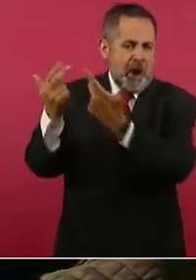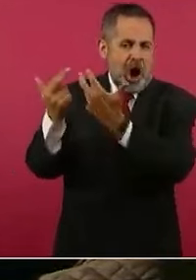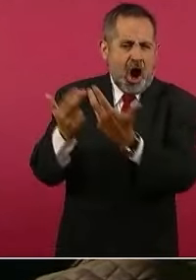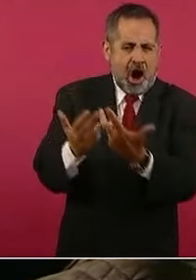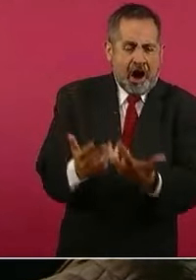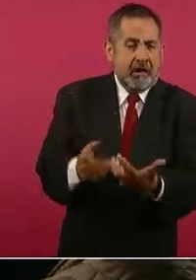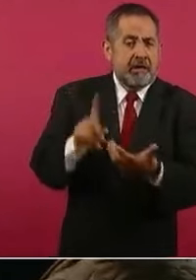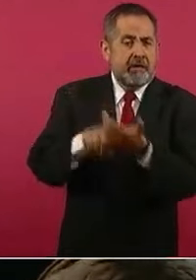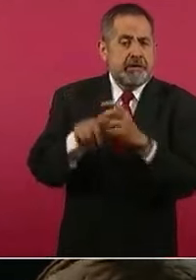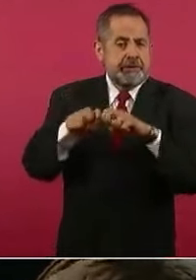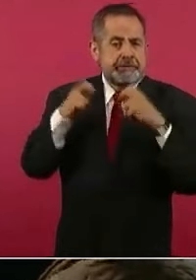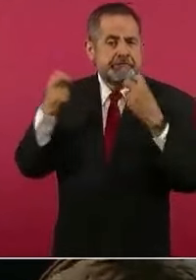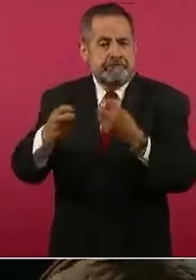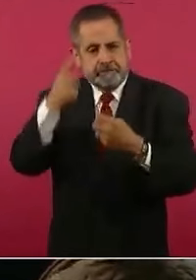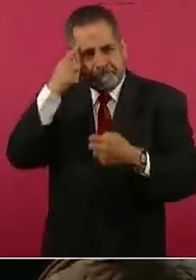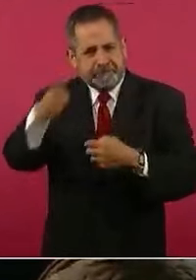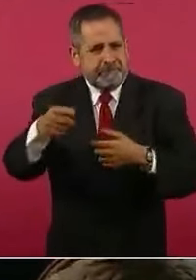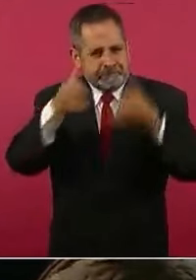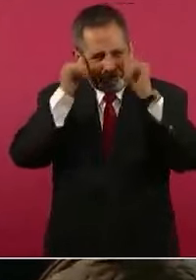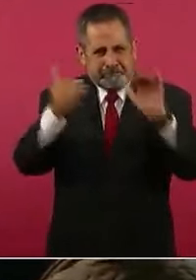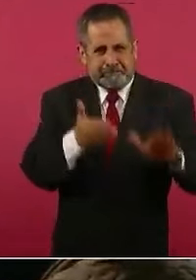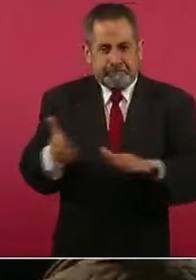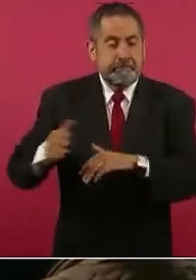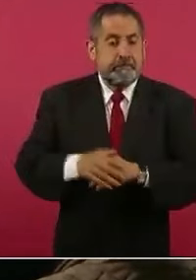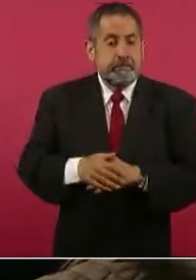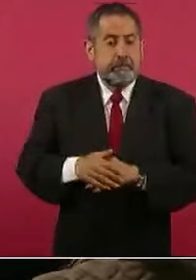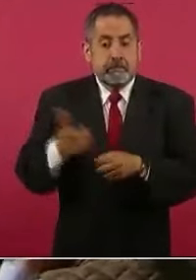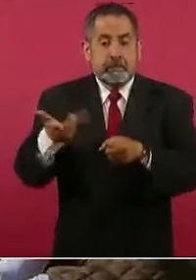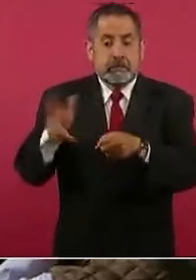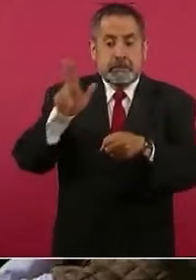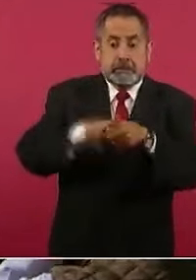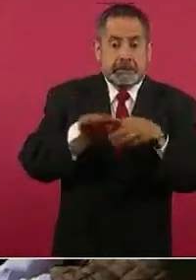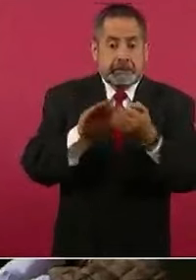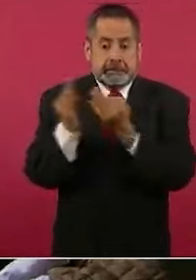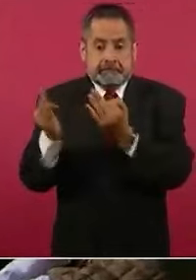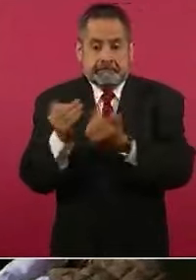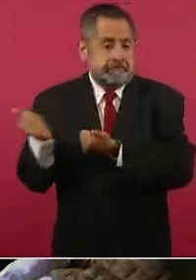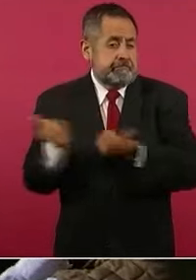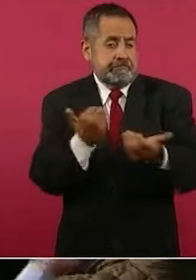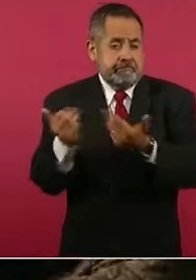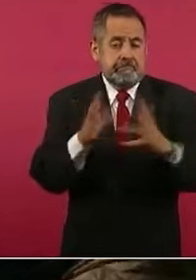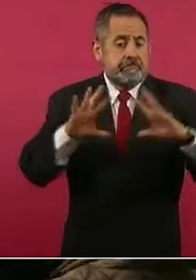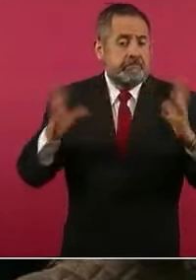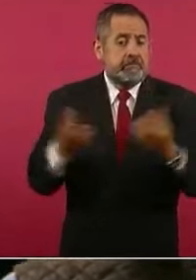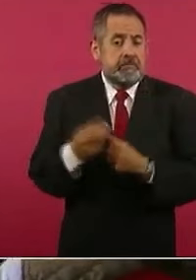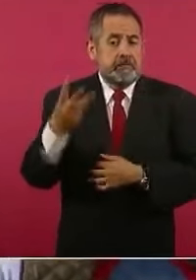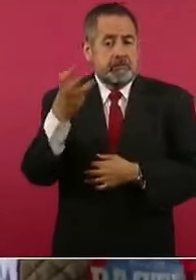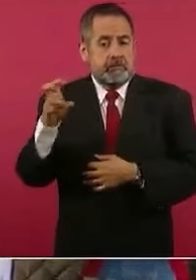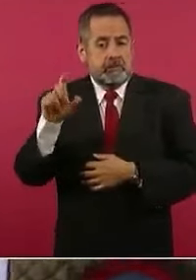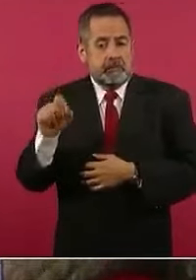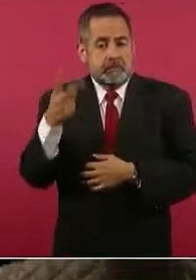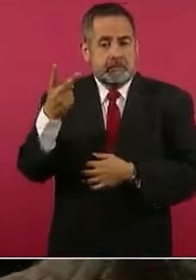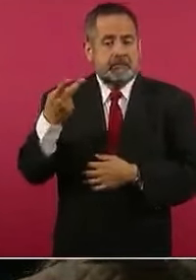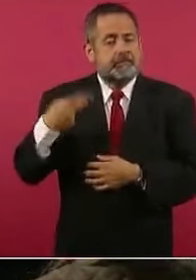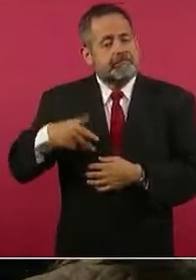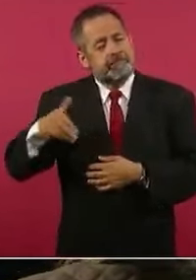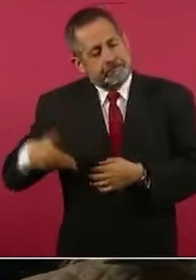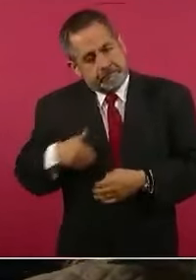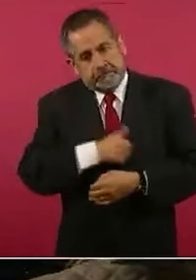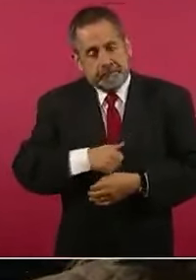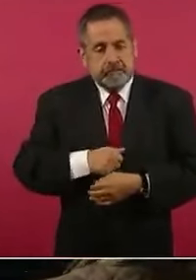una plaza de toros durante una corrida. Los hospitales de la región atendieron a un total de 322 lesionados,